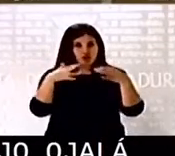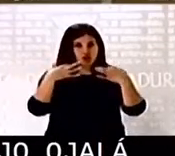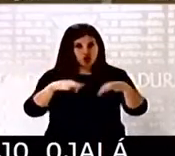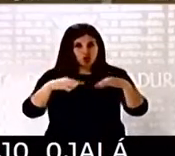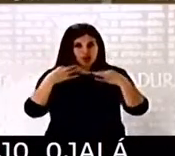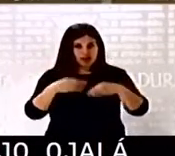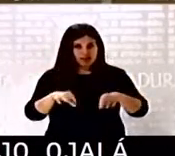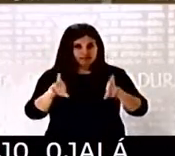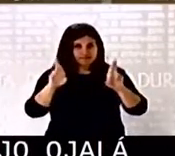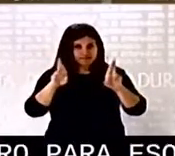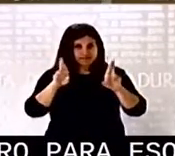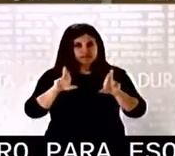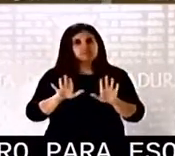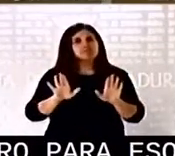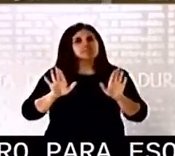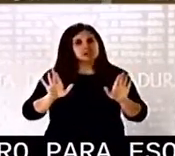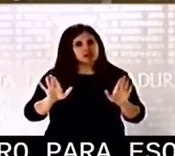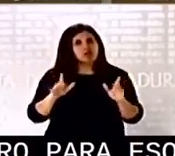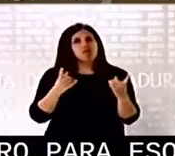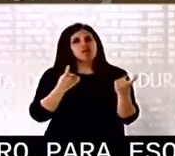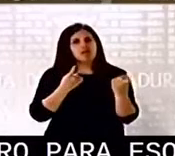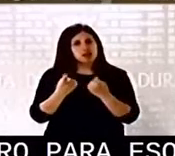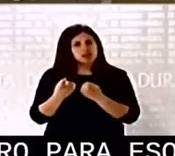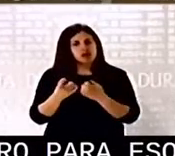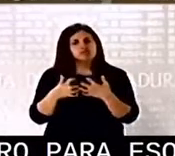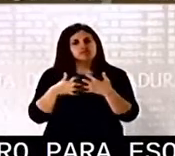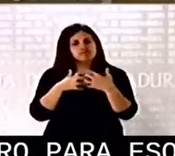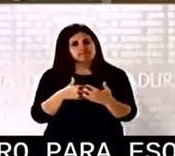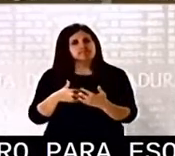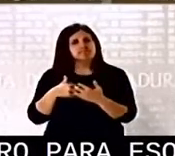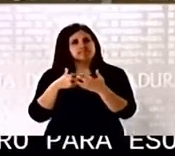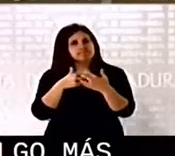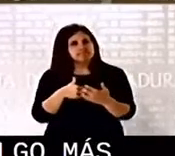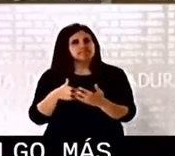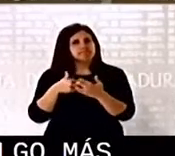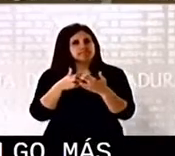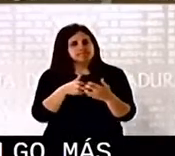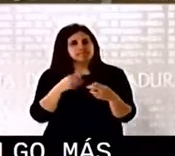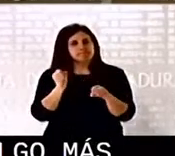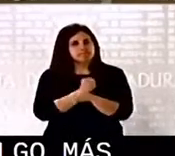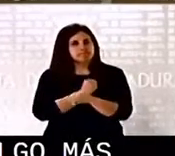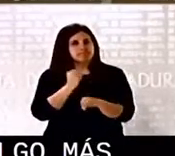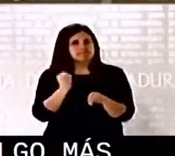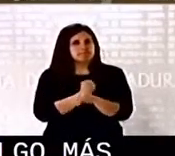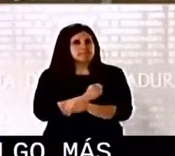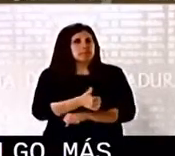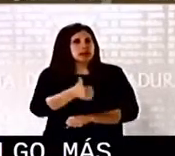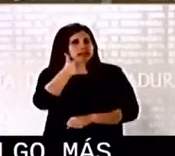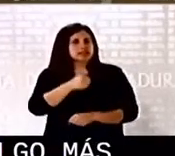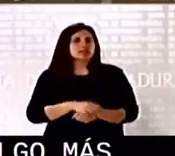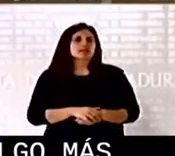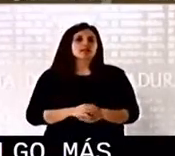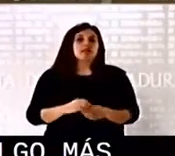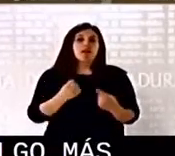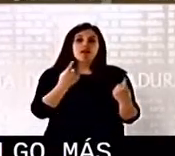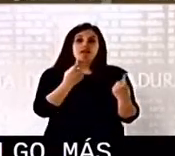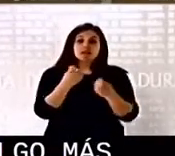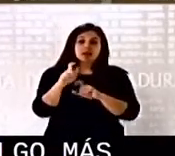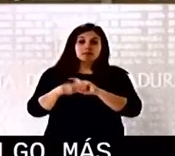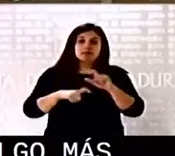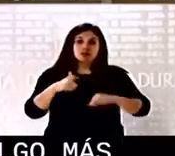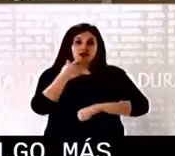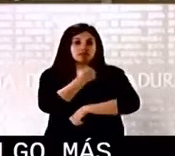pero para eso todavía tenemos que seguir trabajando algo más, tenemos que tener más inmunidad y, por